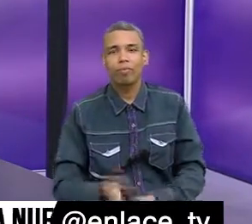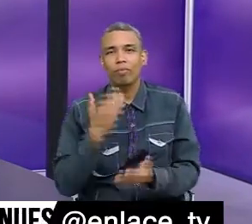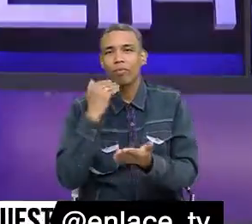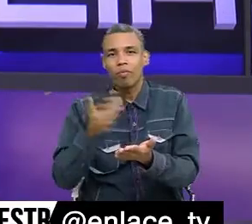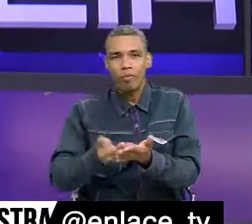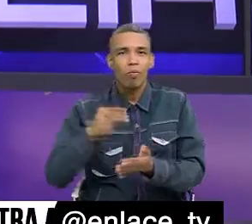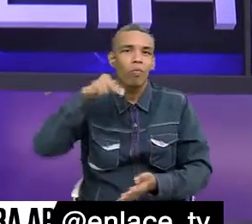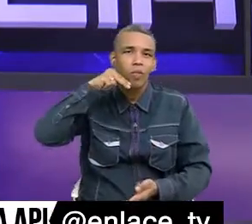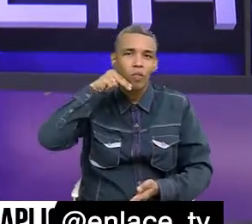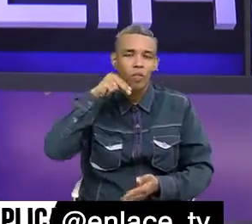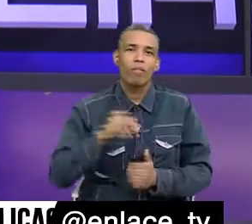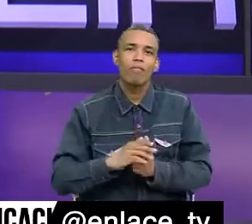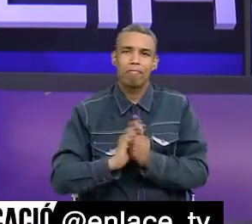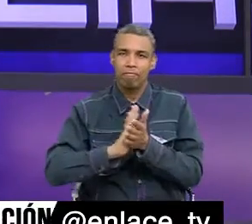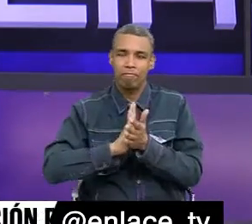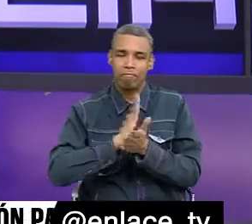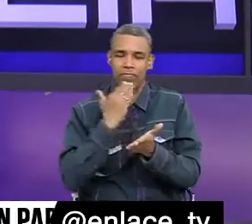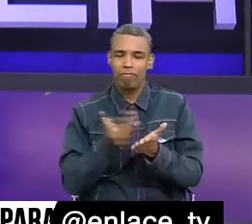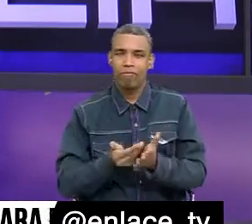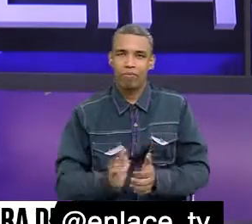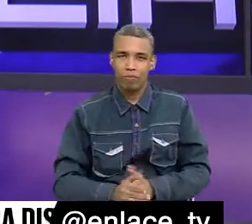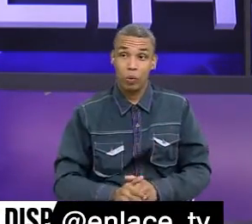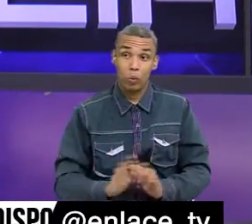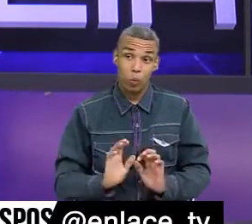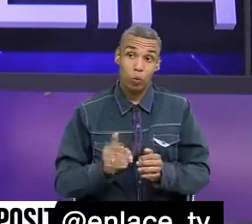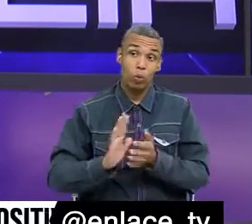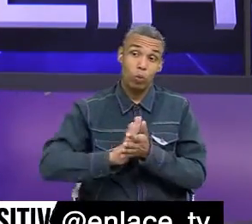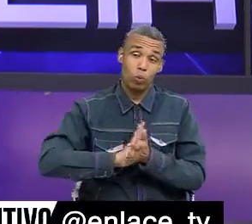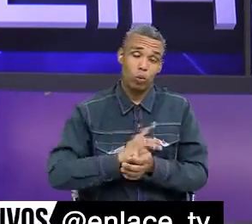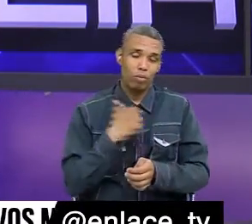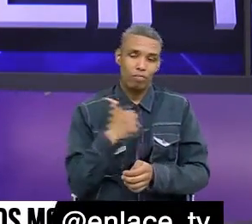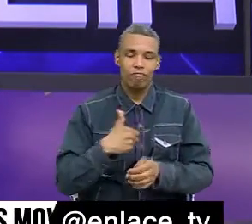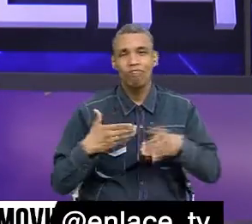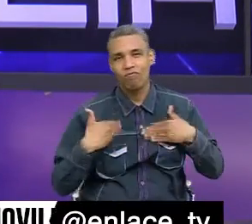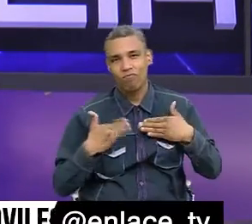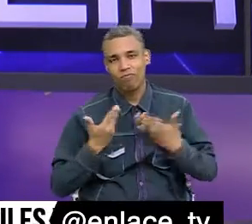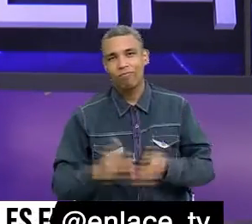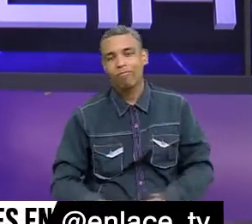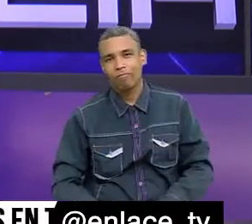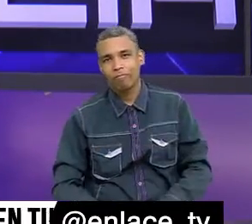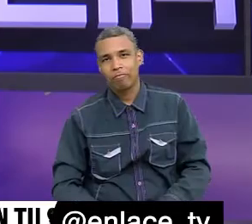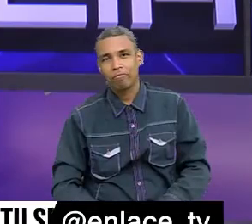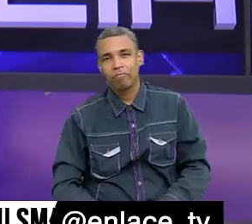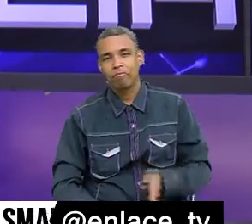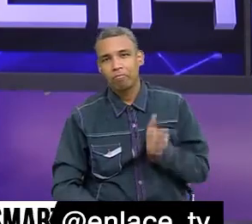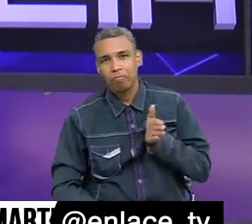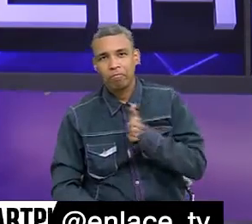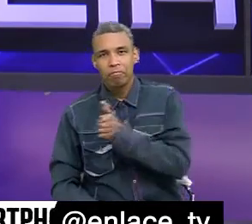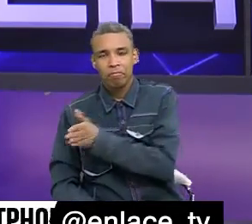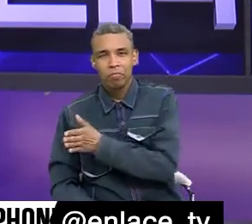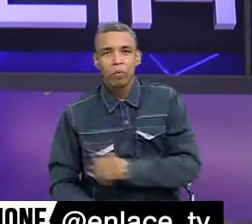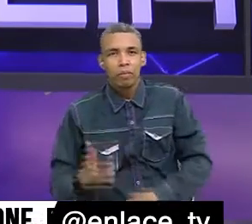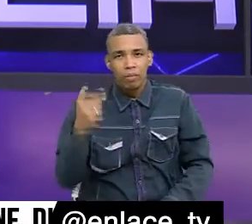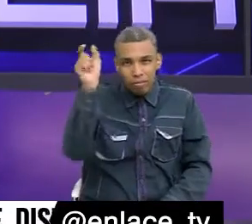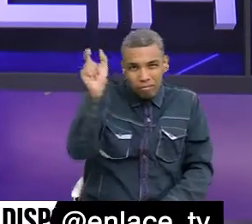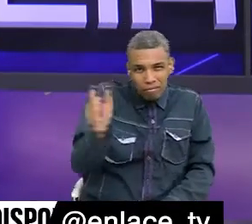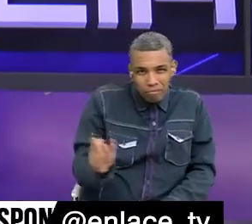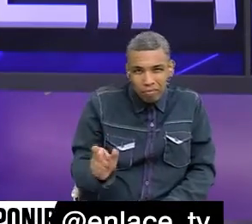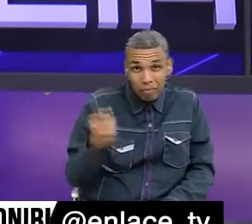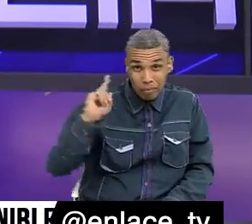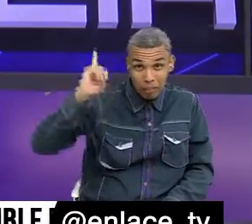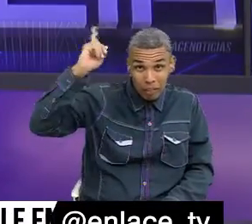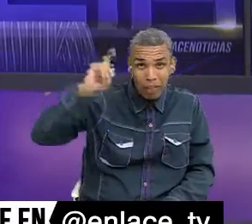Gracias, Neila, por su información, y qué grato es poder tener buenas noticias a esta hora. En otras, les cuento que el diputado Roberto Smalbach,